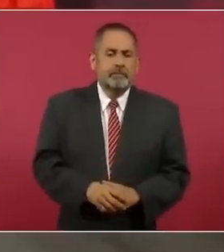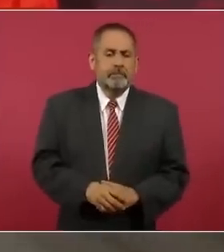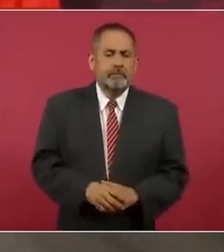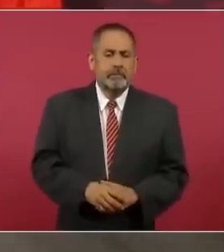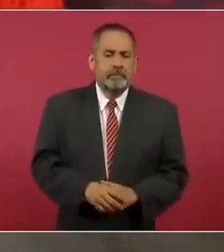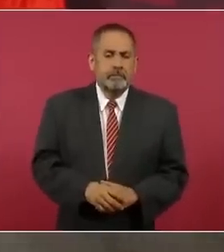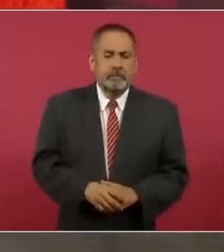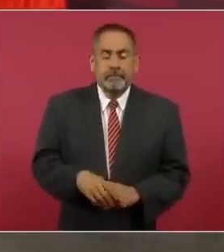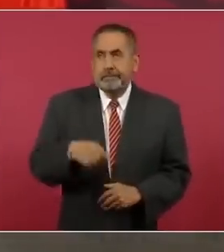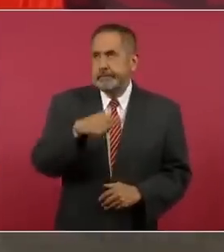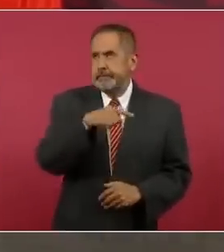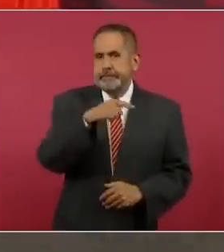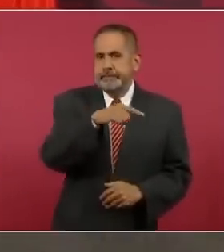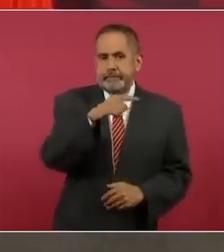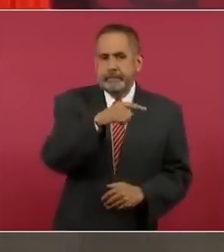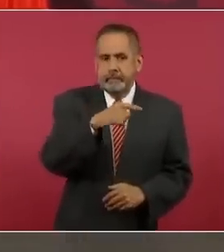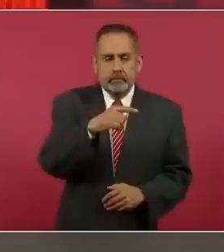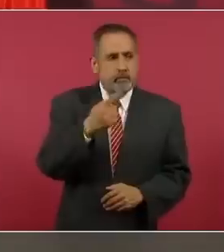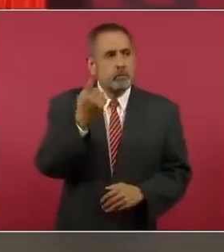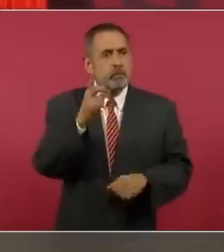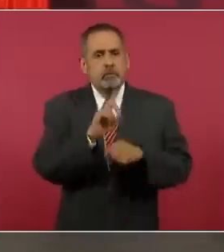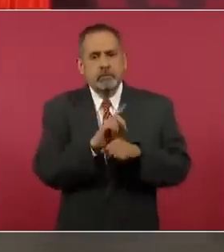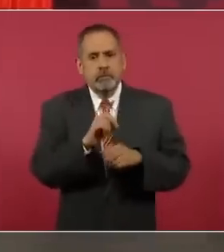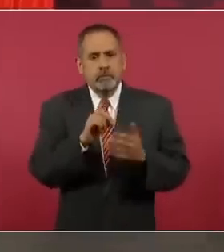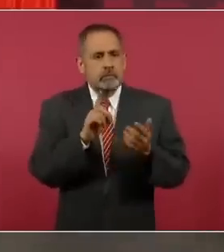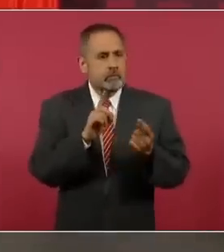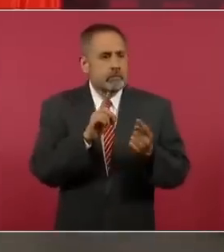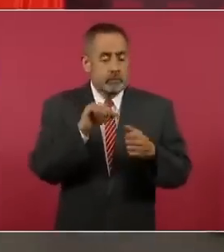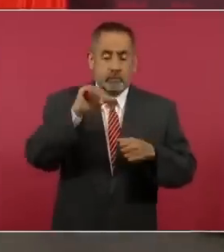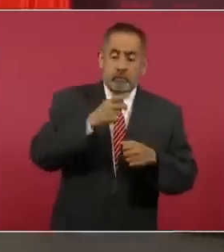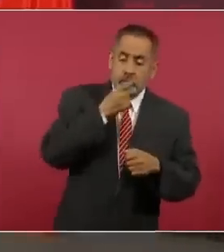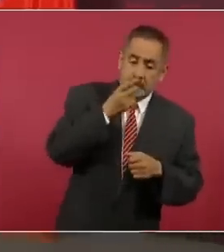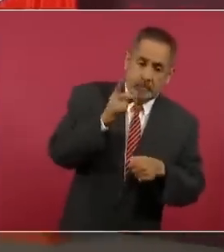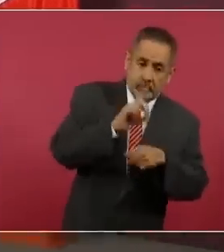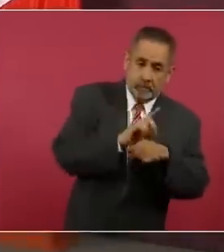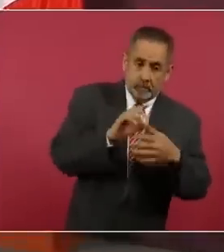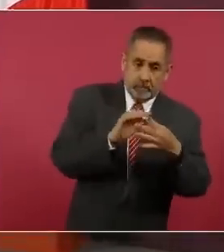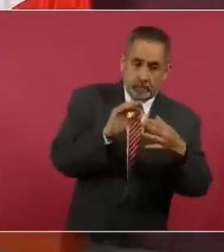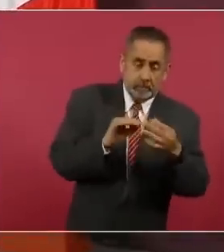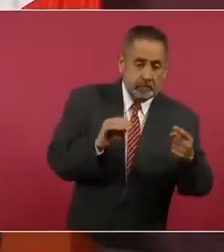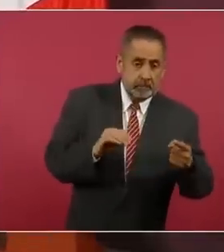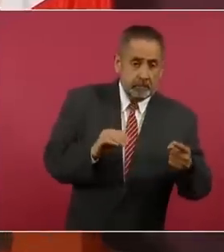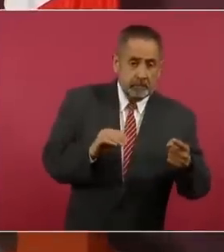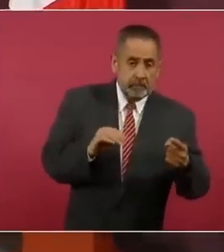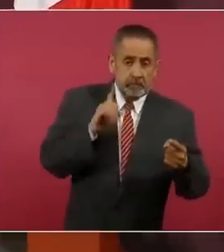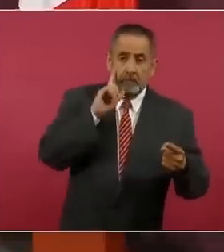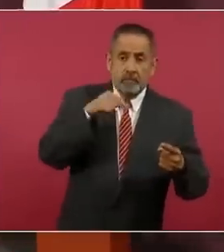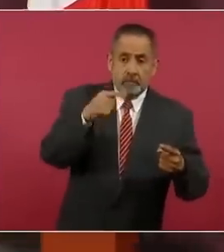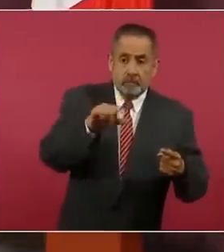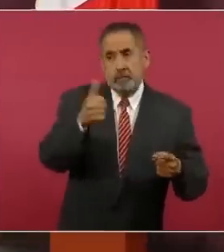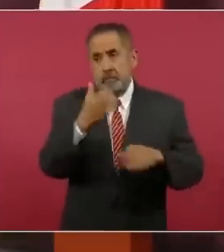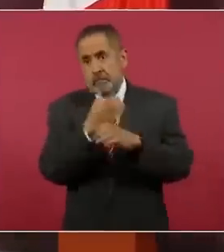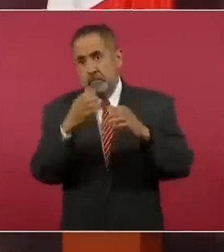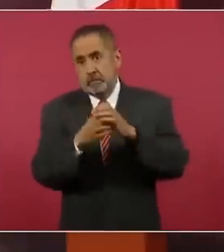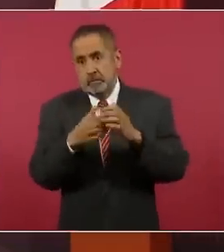día, en una ocasión, dice una cosa y luego dice